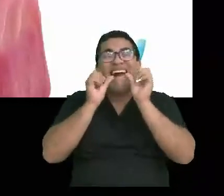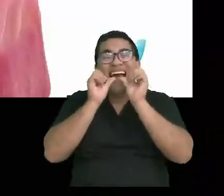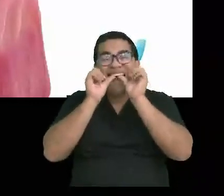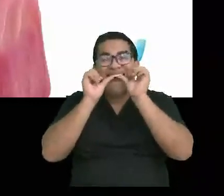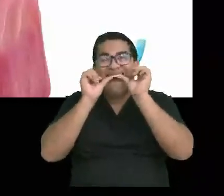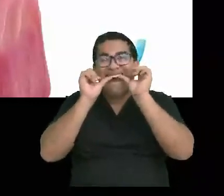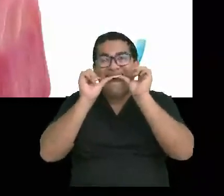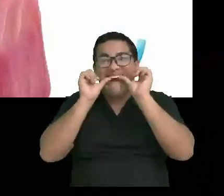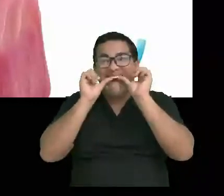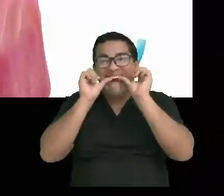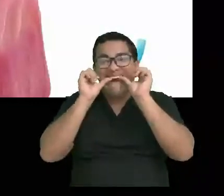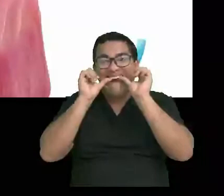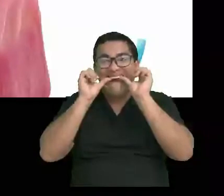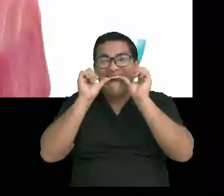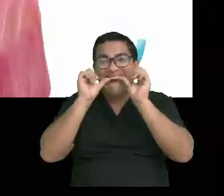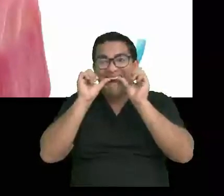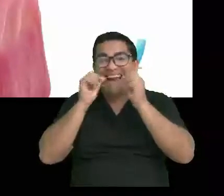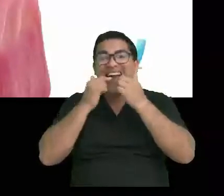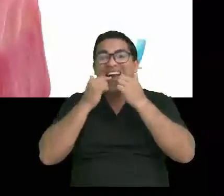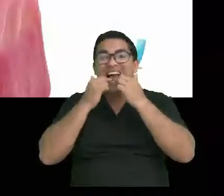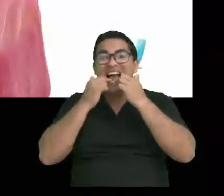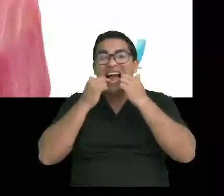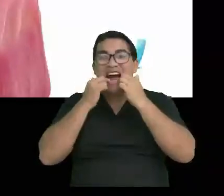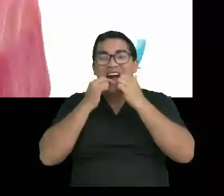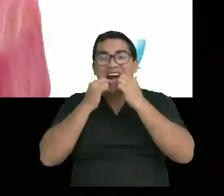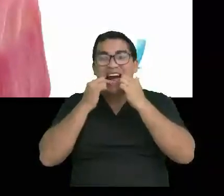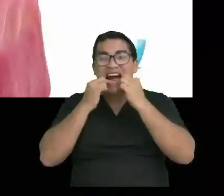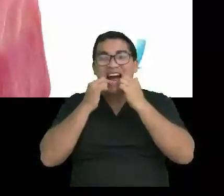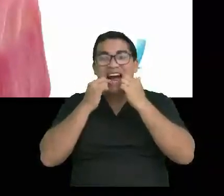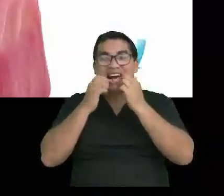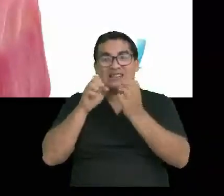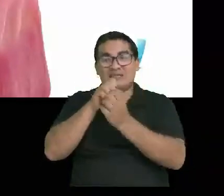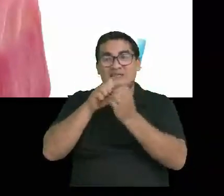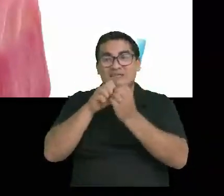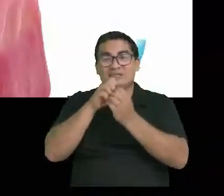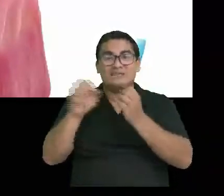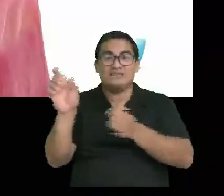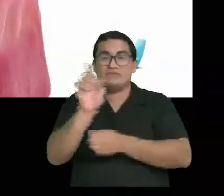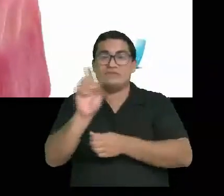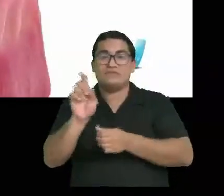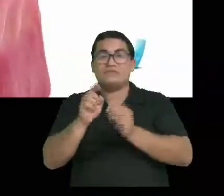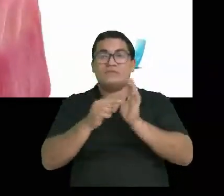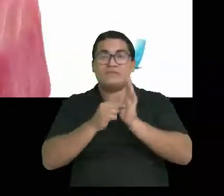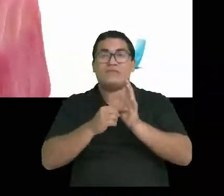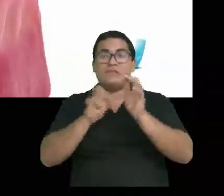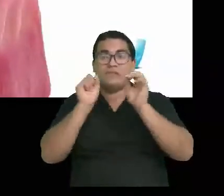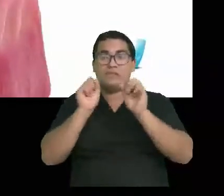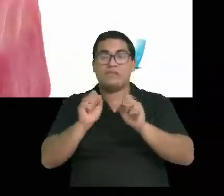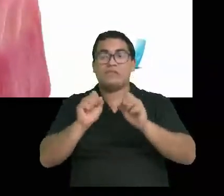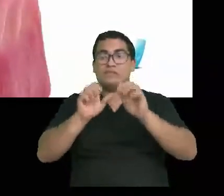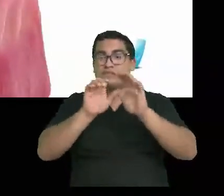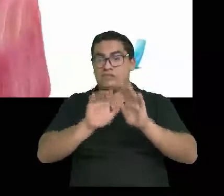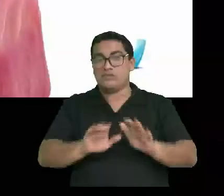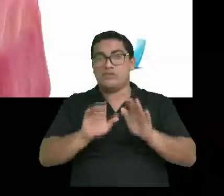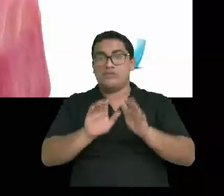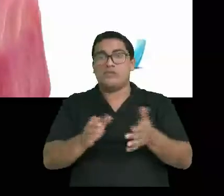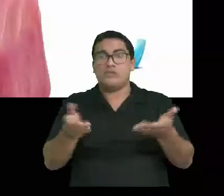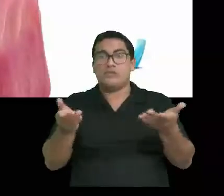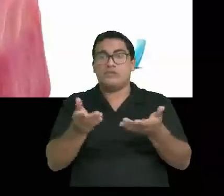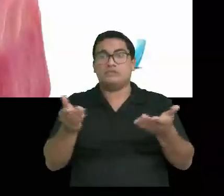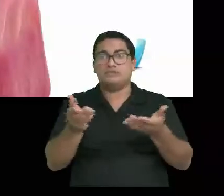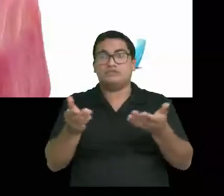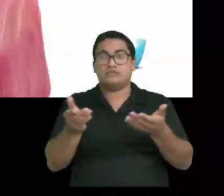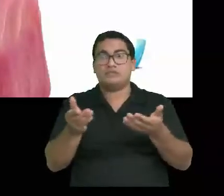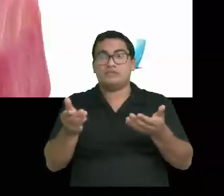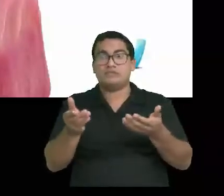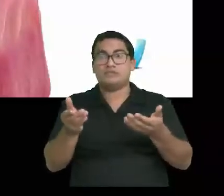esto es que... que se desgaste, ¿no? Que no se desgaste. Exactamente, puede aliviar la musculatura porque ya no está